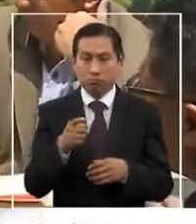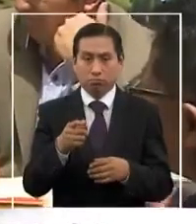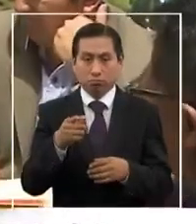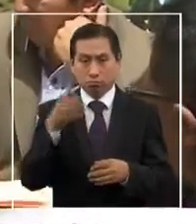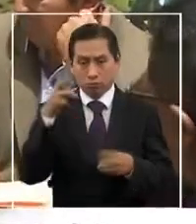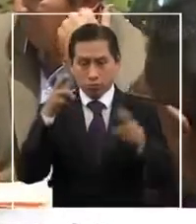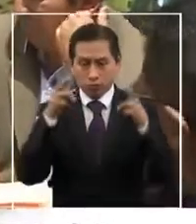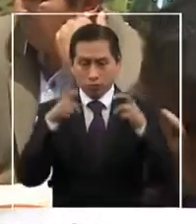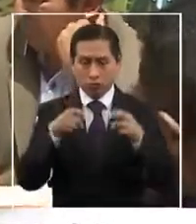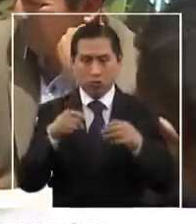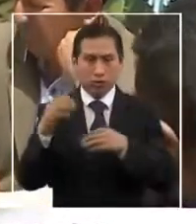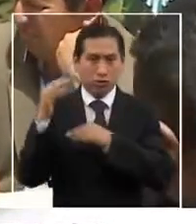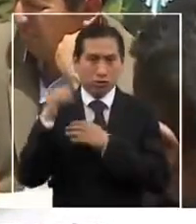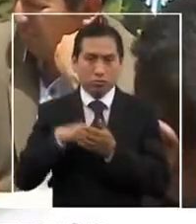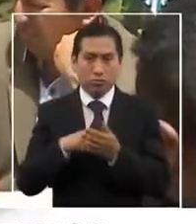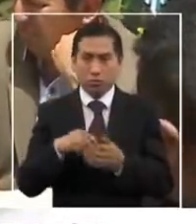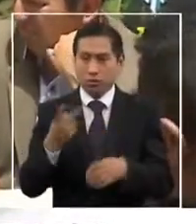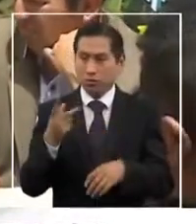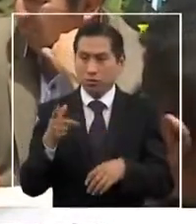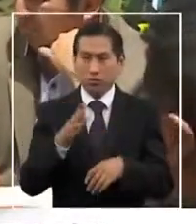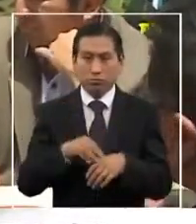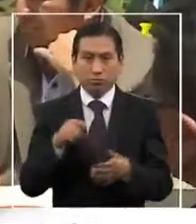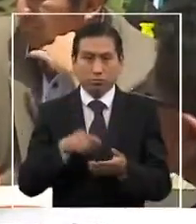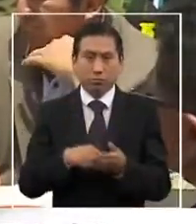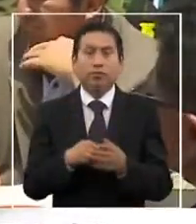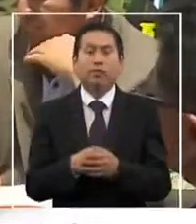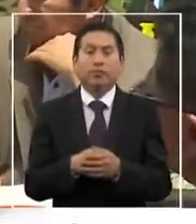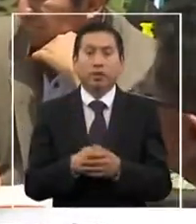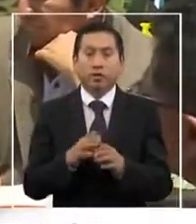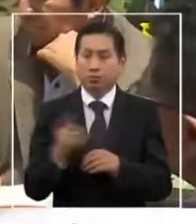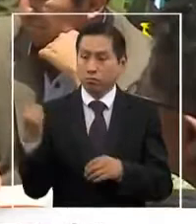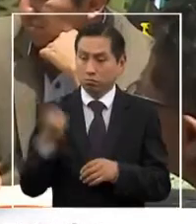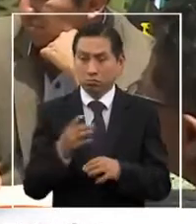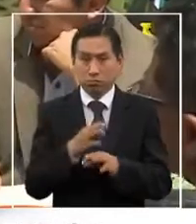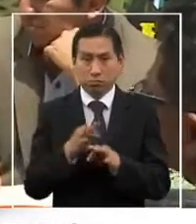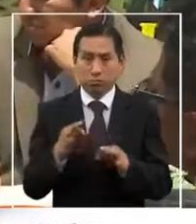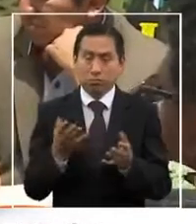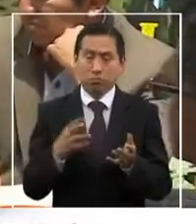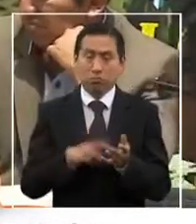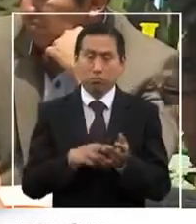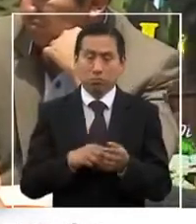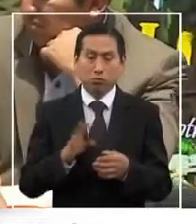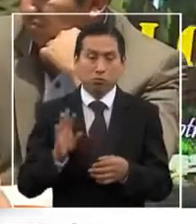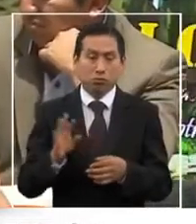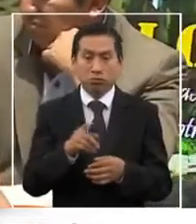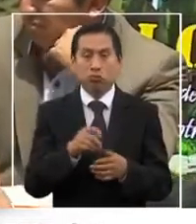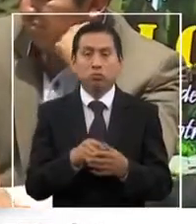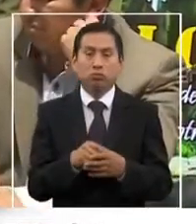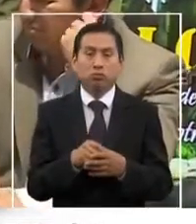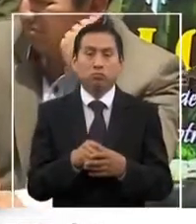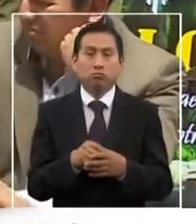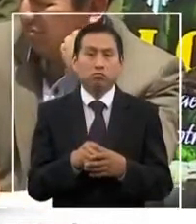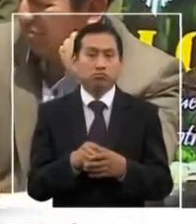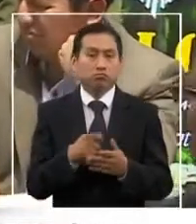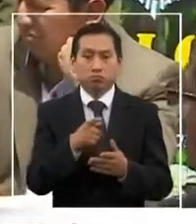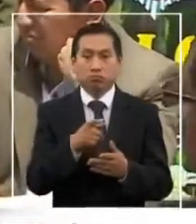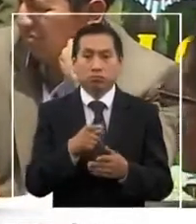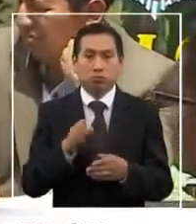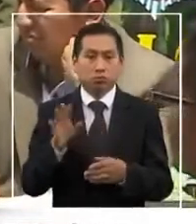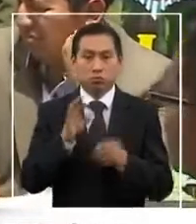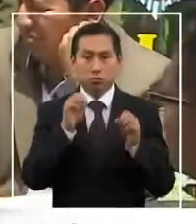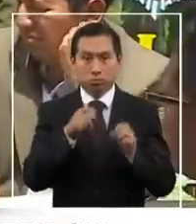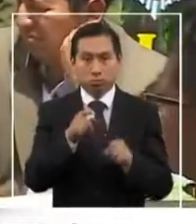juzgado de Santa Cruz. La segunda citación ya había sido esta. Y si no se presenta, seguramente van a poder